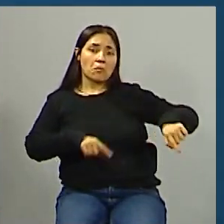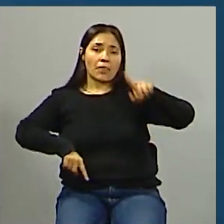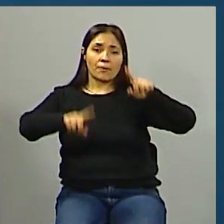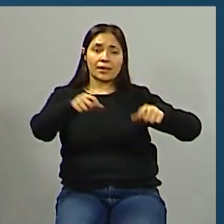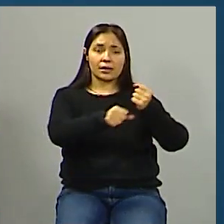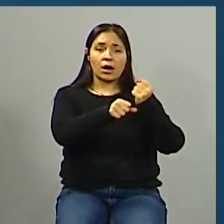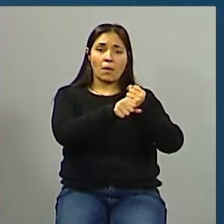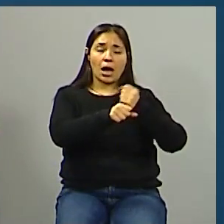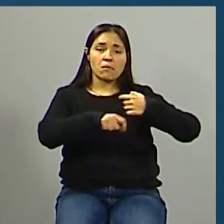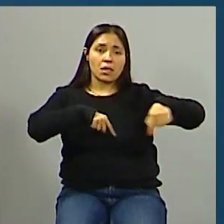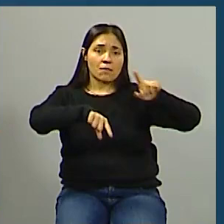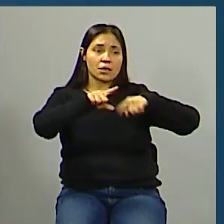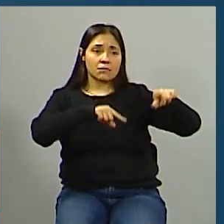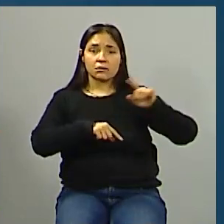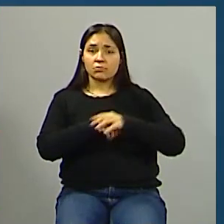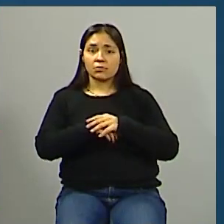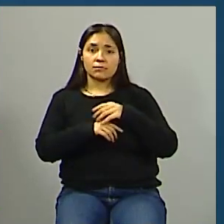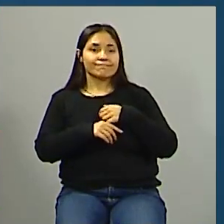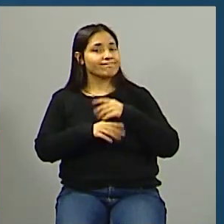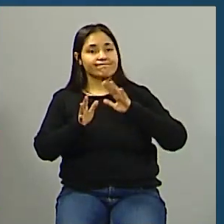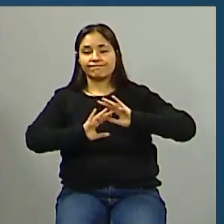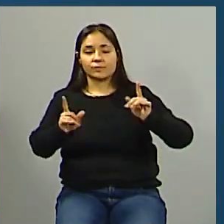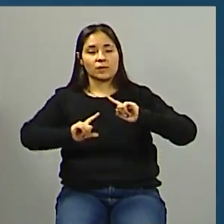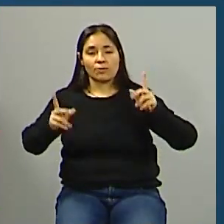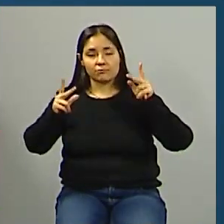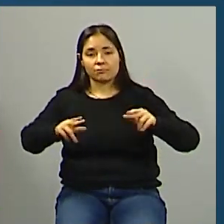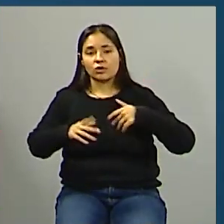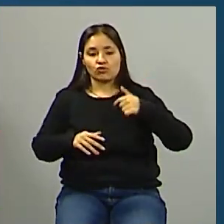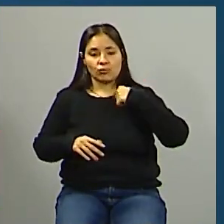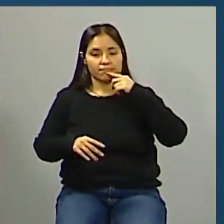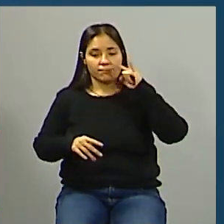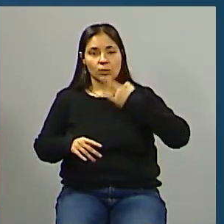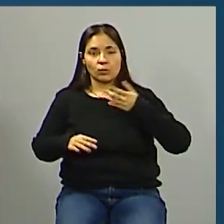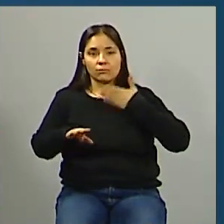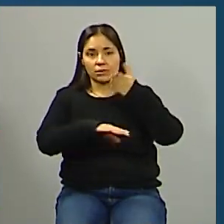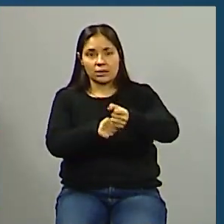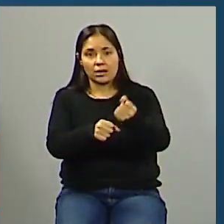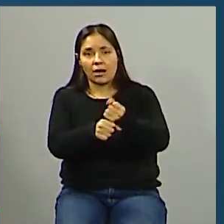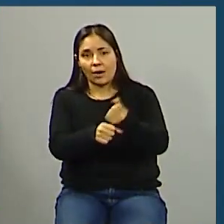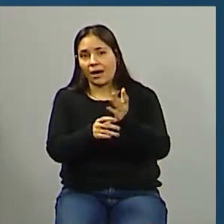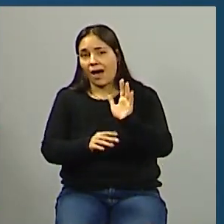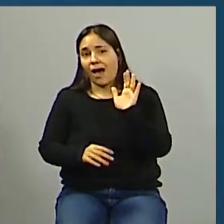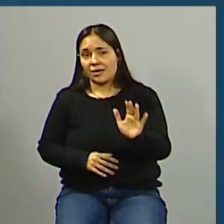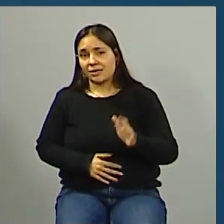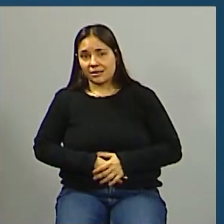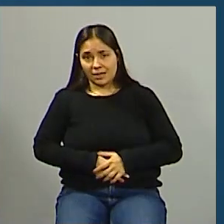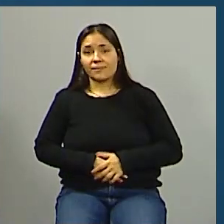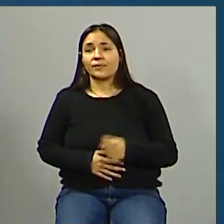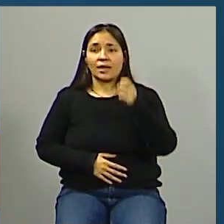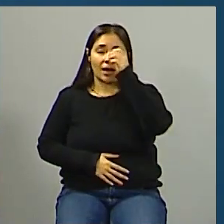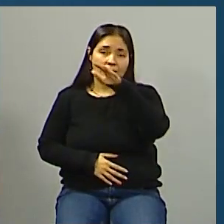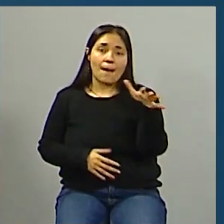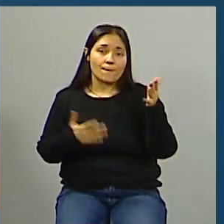un contratista de viña, que todavía sigue siendo una figura importante en lo que es el trabajo de una finca,